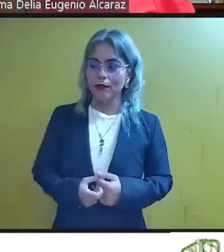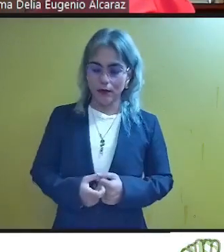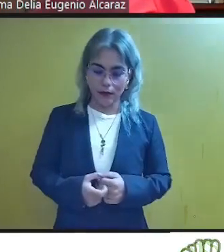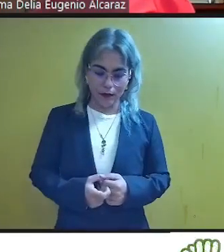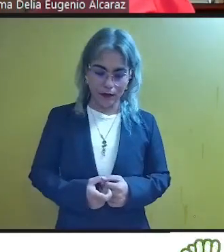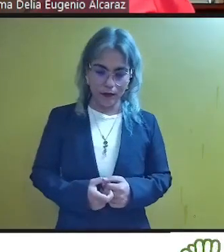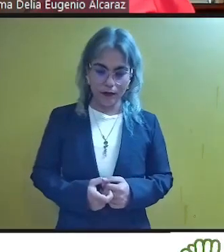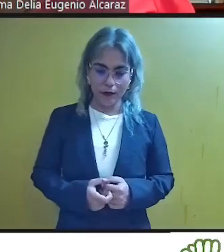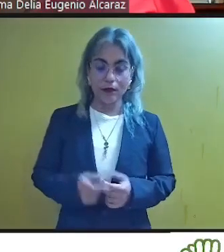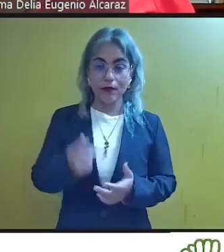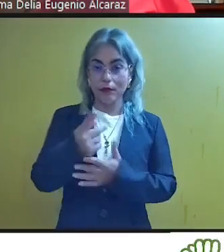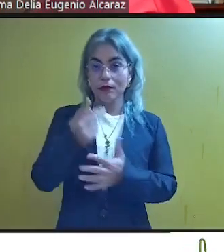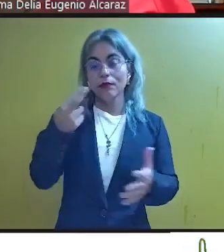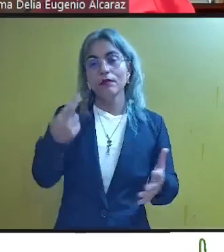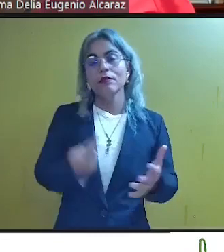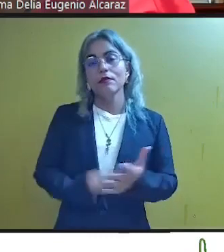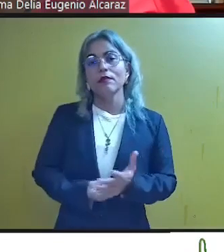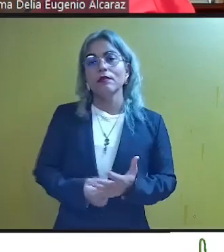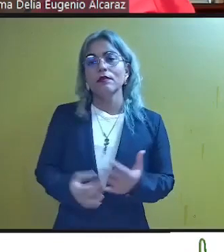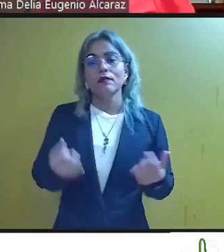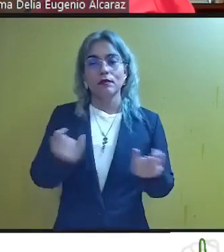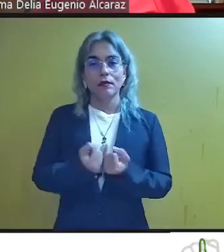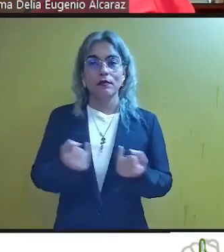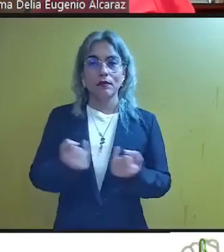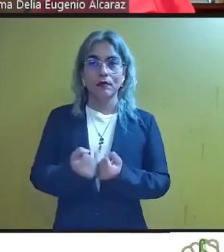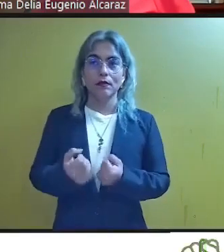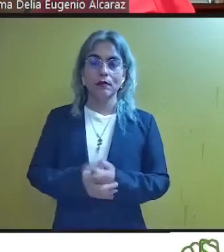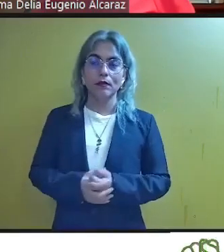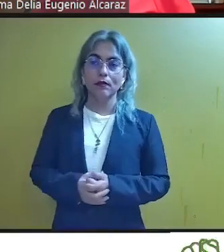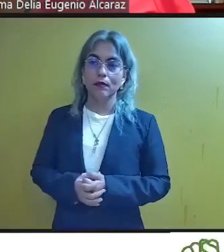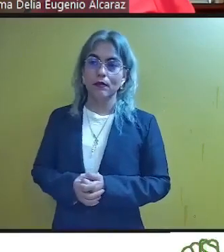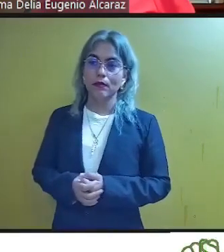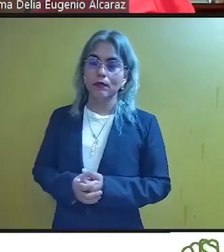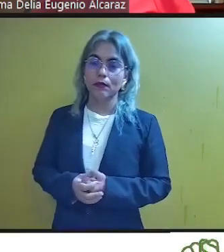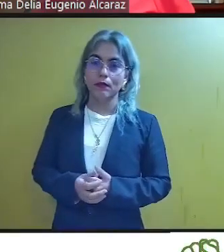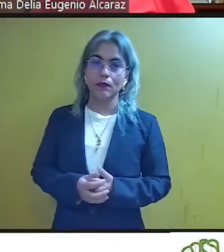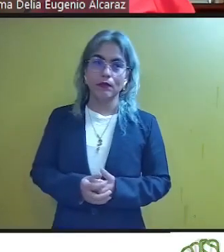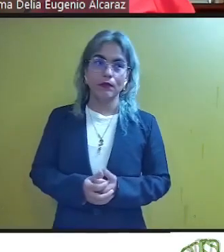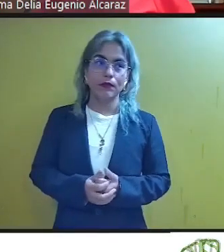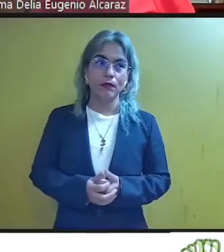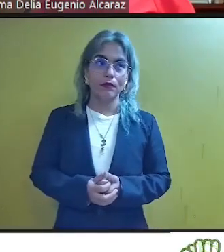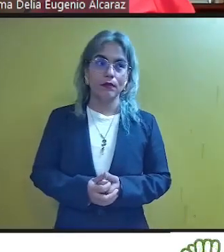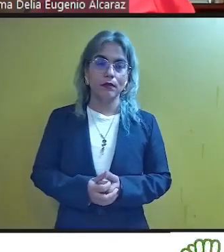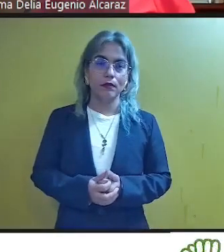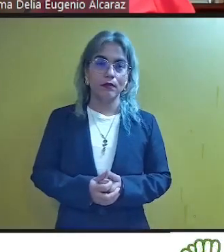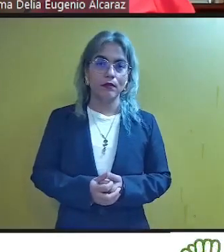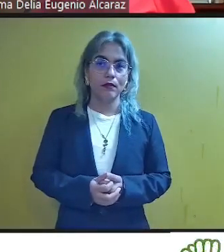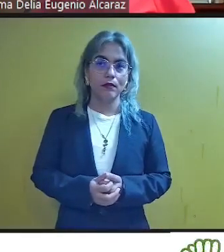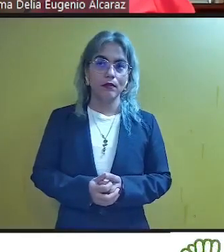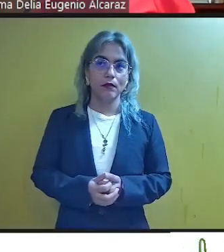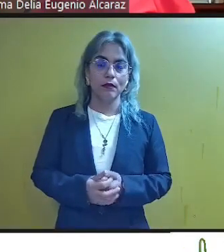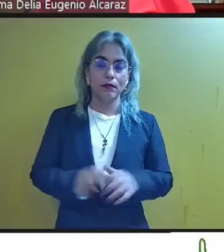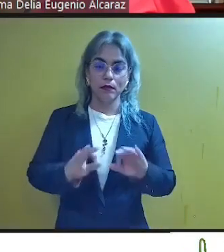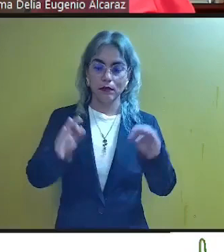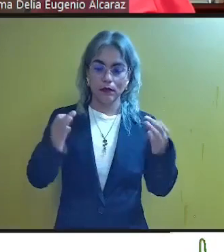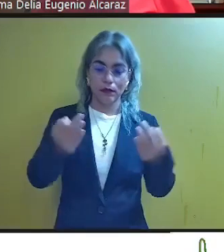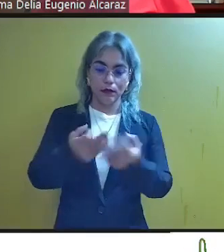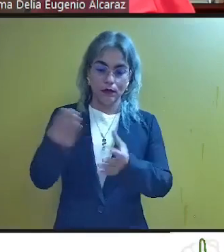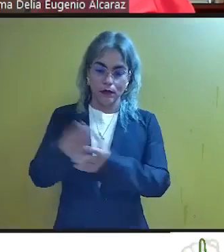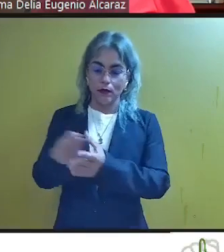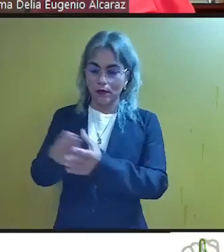en este proyecto se hace mención de la forma como se integra el